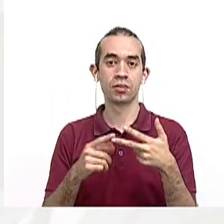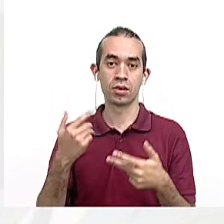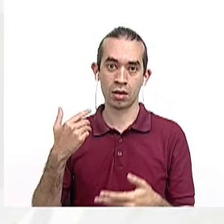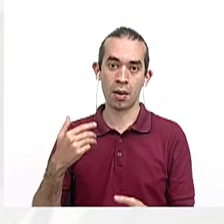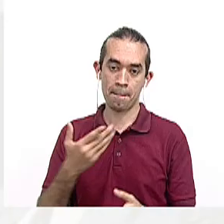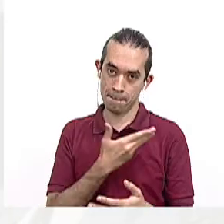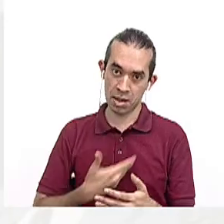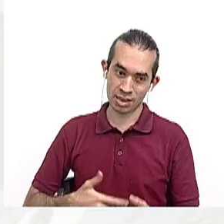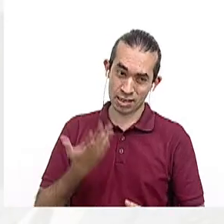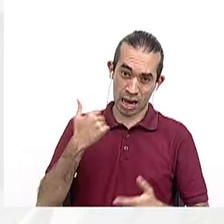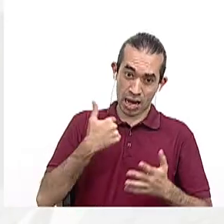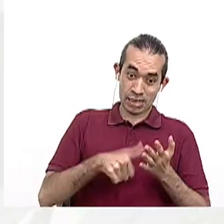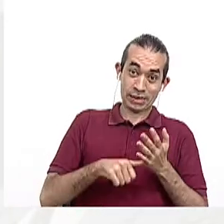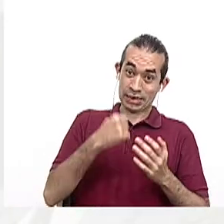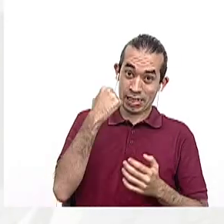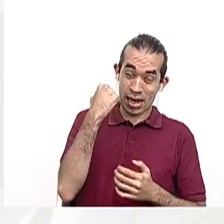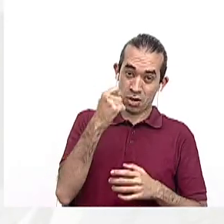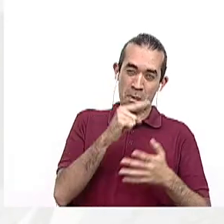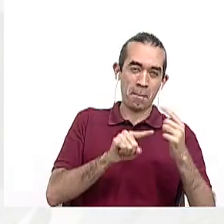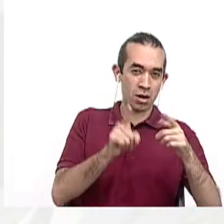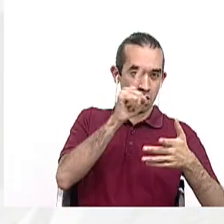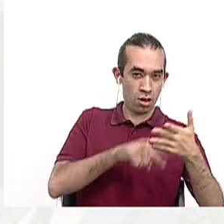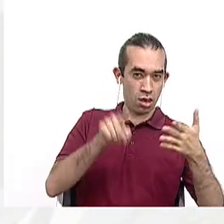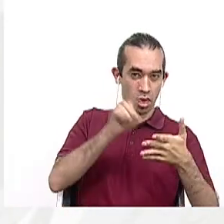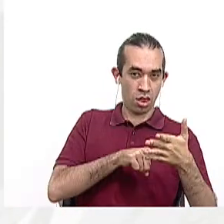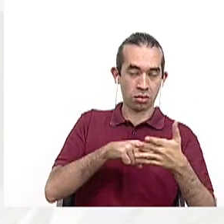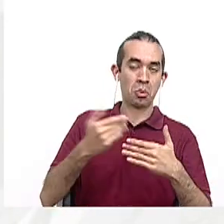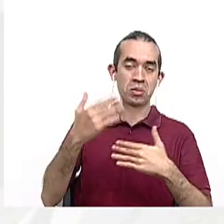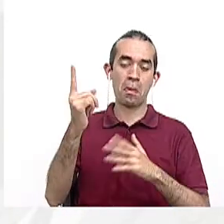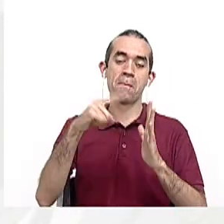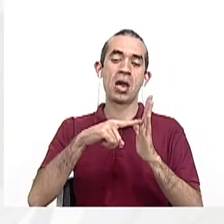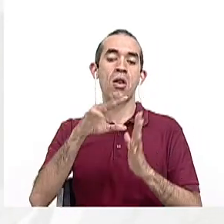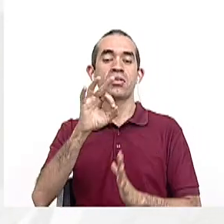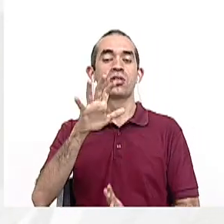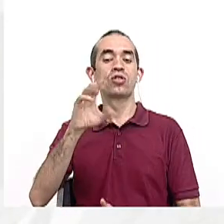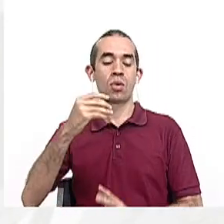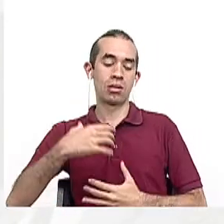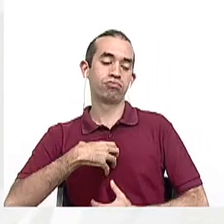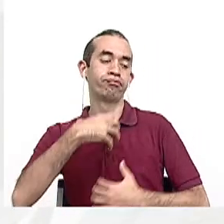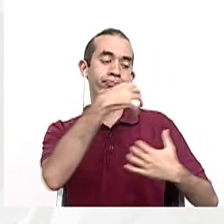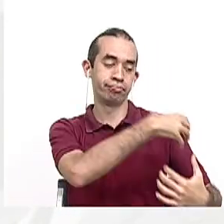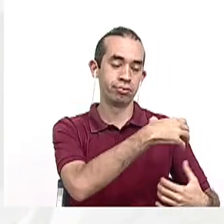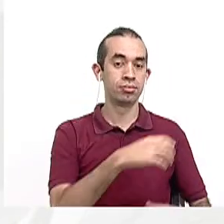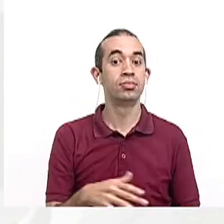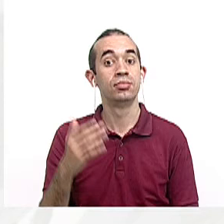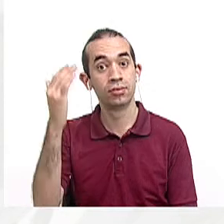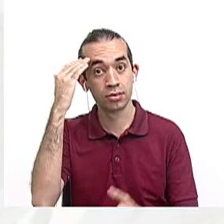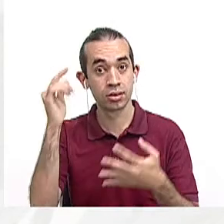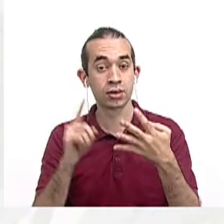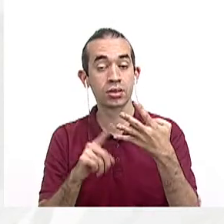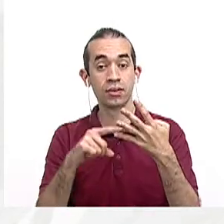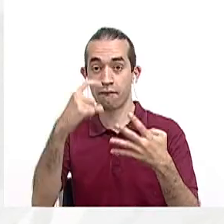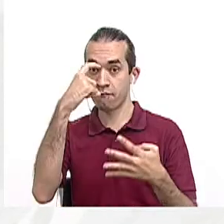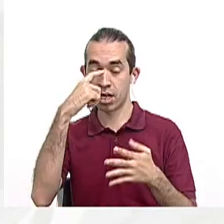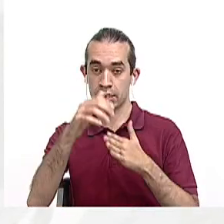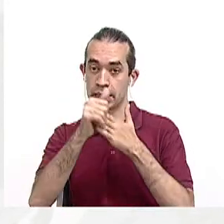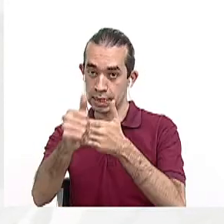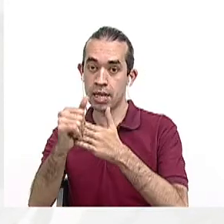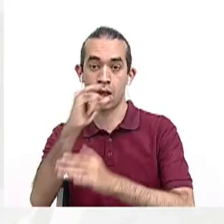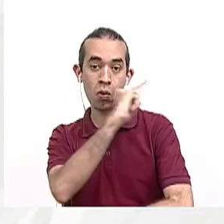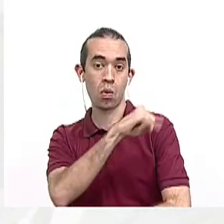año 50, y Figueres lideraría la Junta Fundadora de la Segunda República, que redactaría una